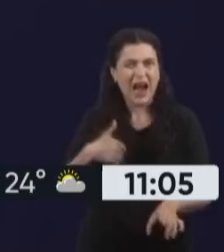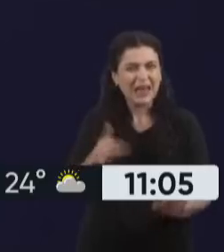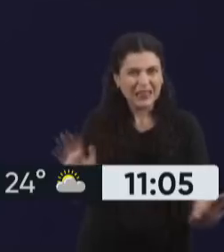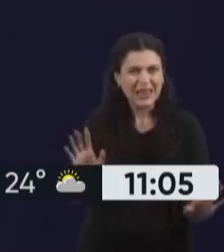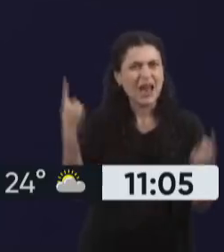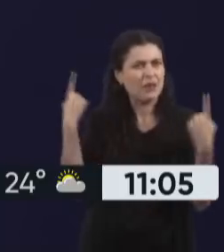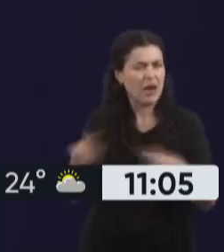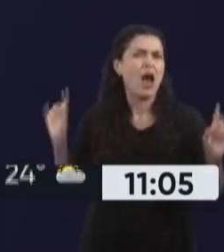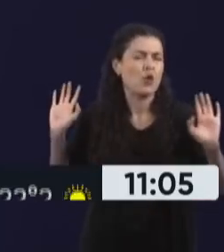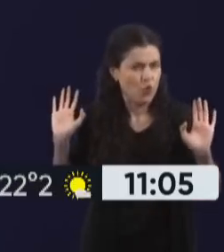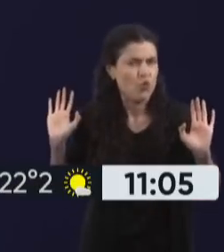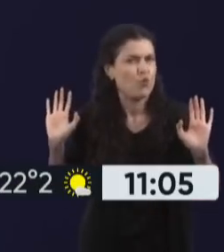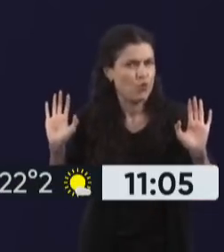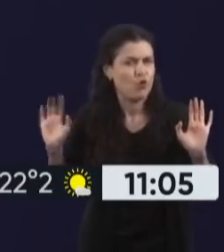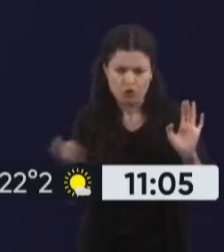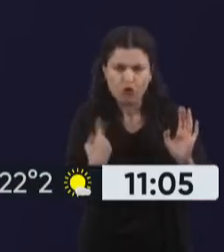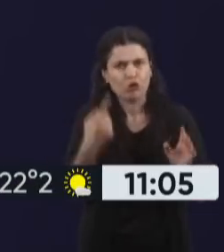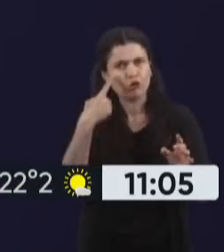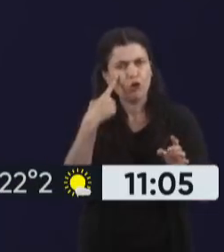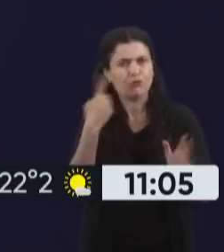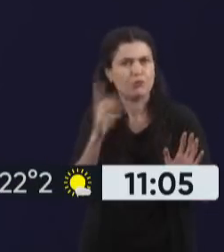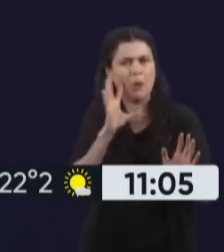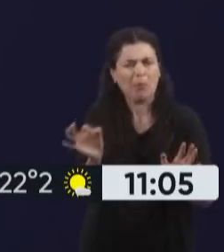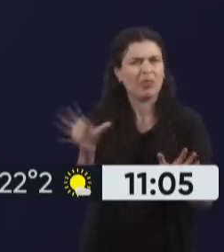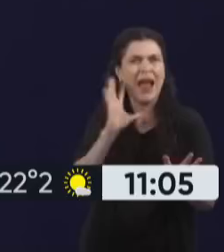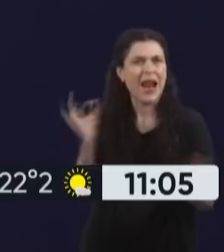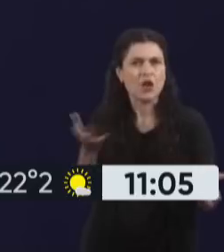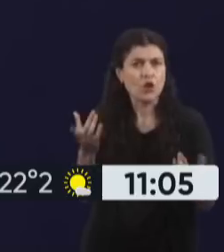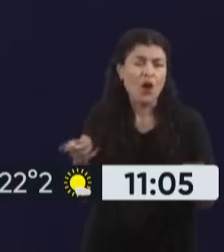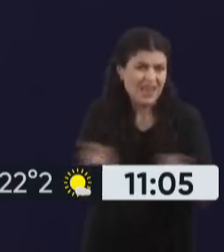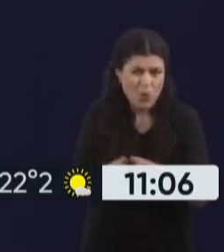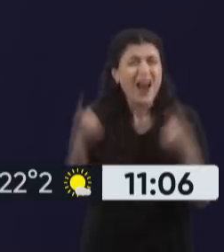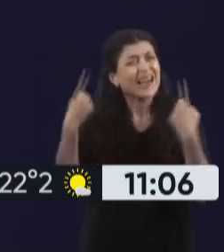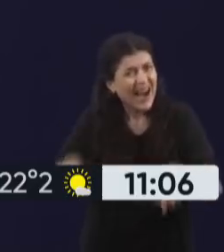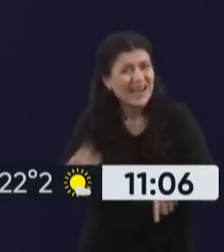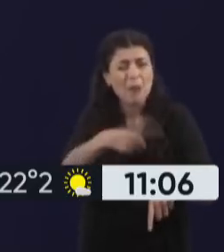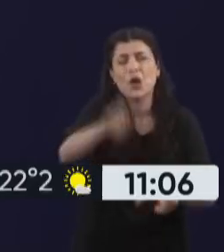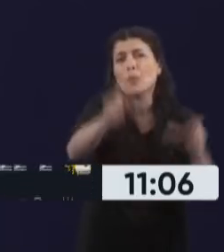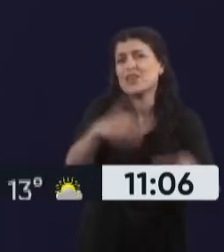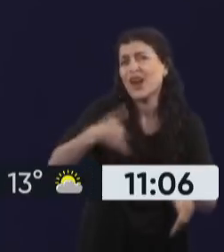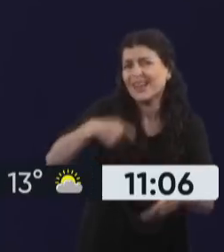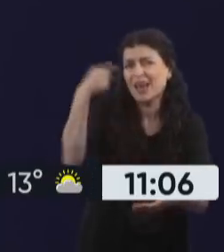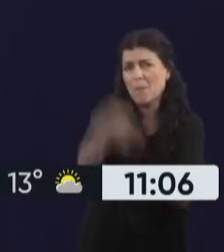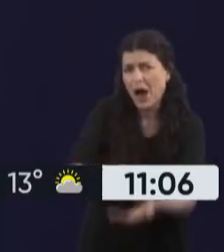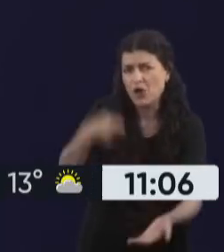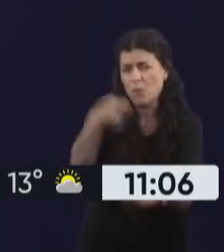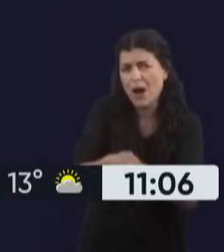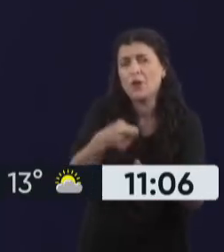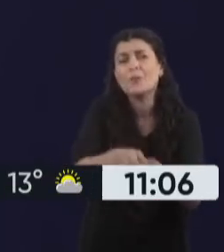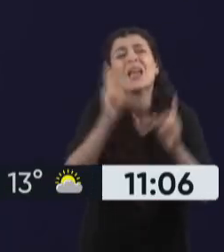pero siempre sostenidas por el bolsillo del contribuyente, se hizo un nuevo cruce de datos con